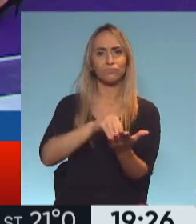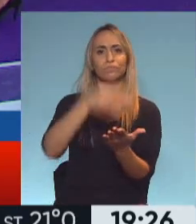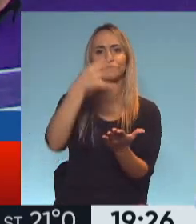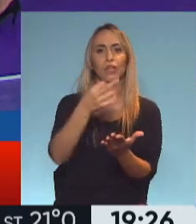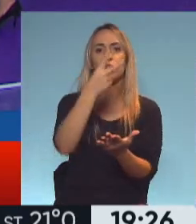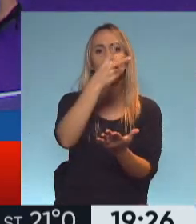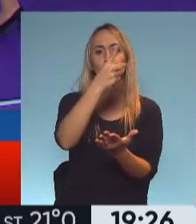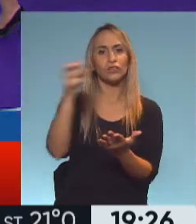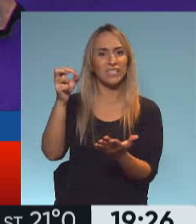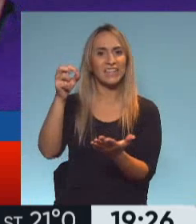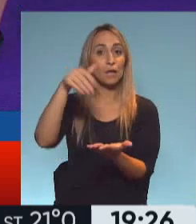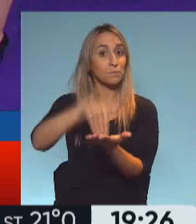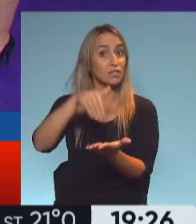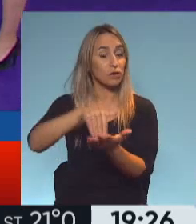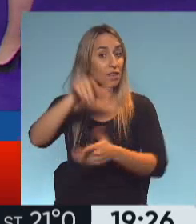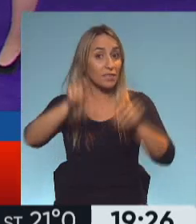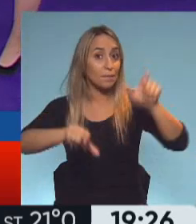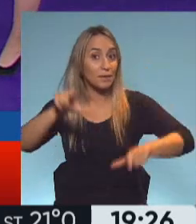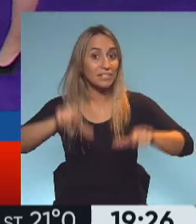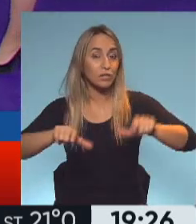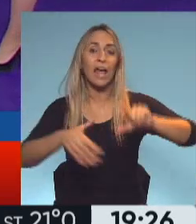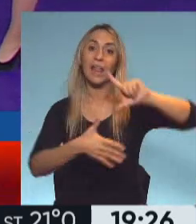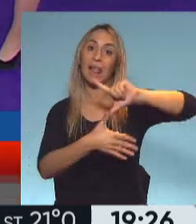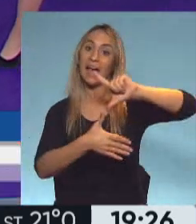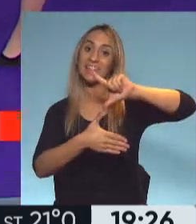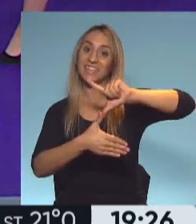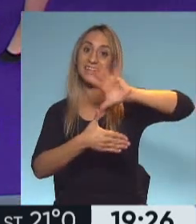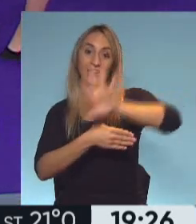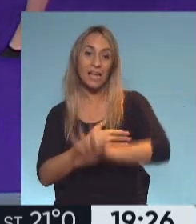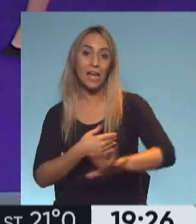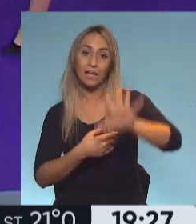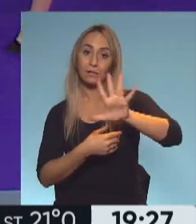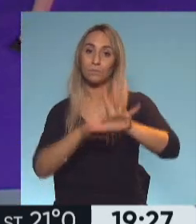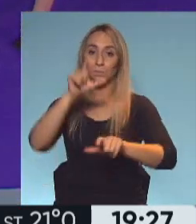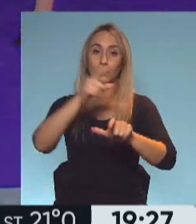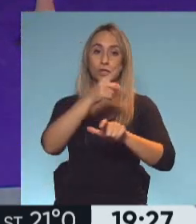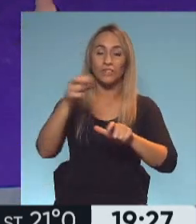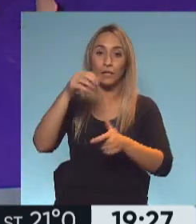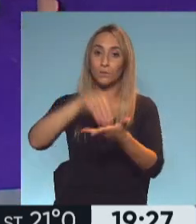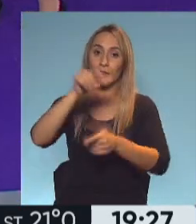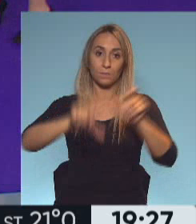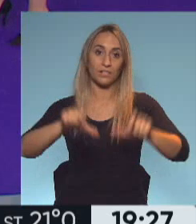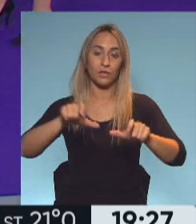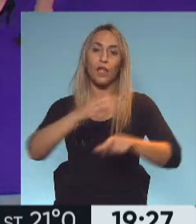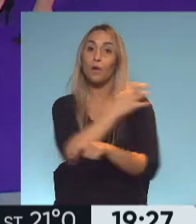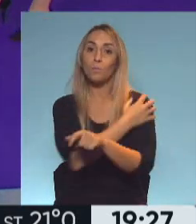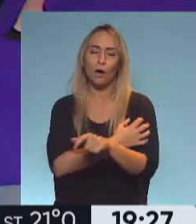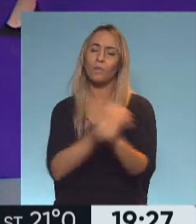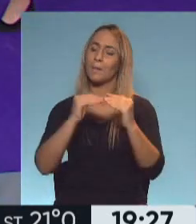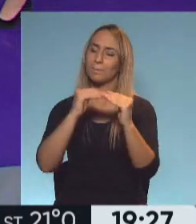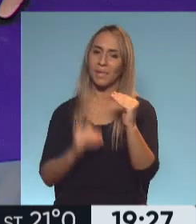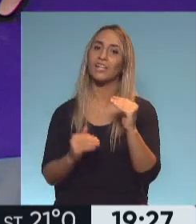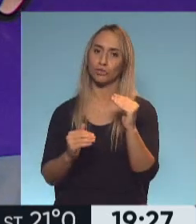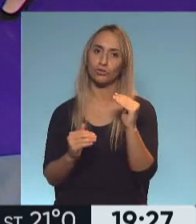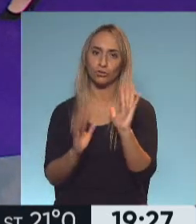200 millones de personas en América Latina están por debajo de la pobreza luego de